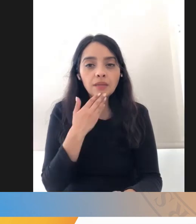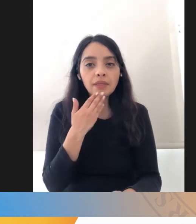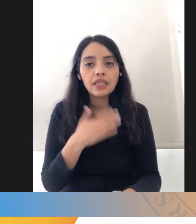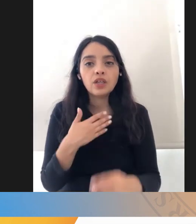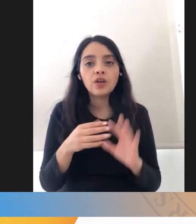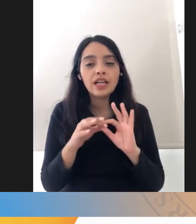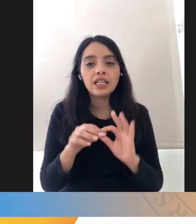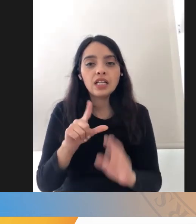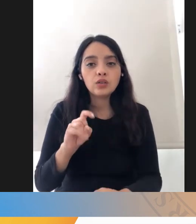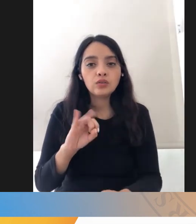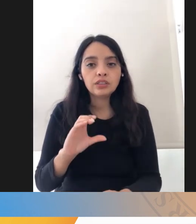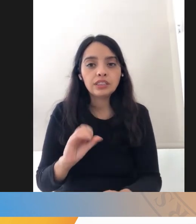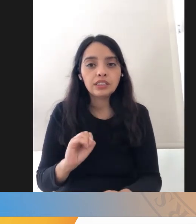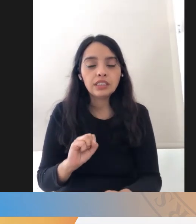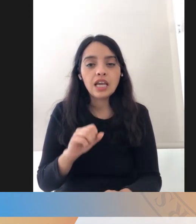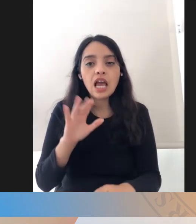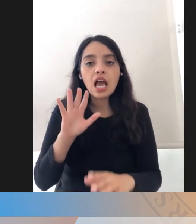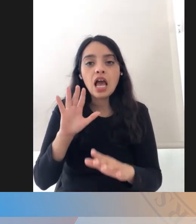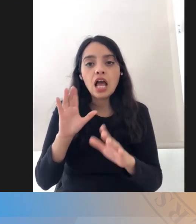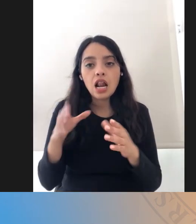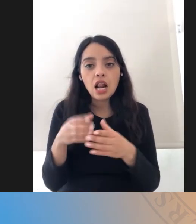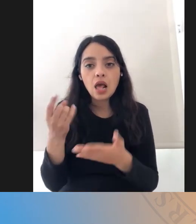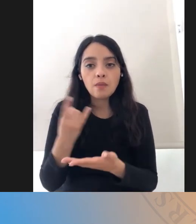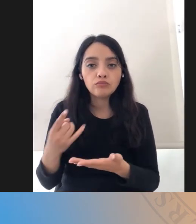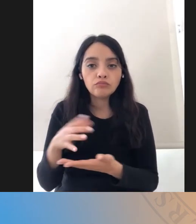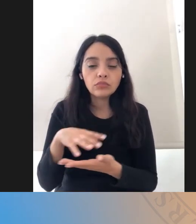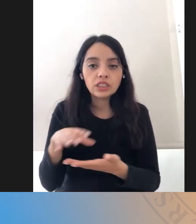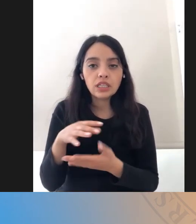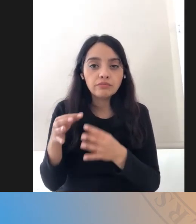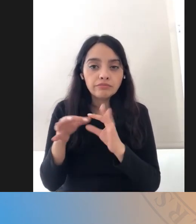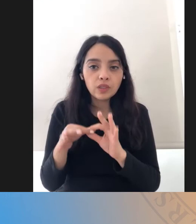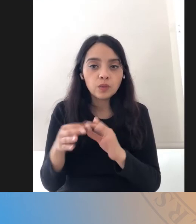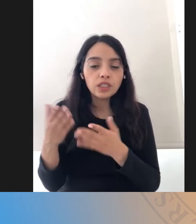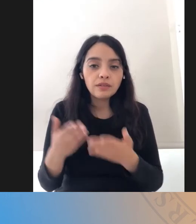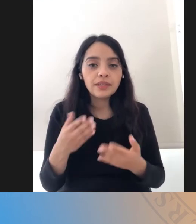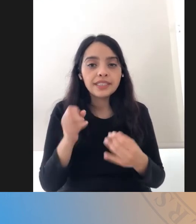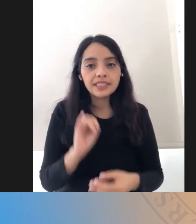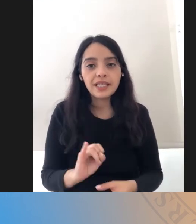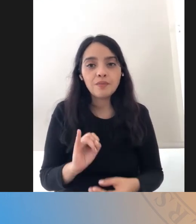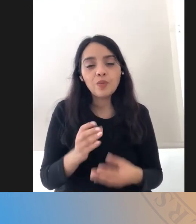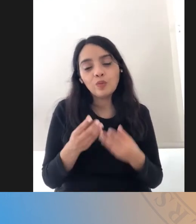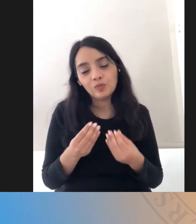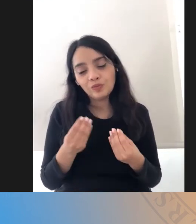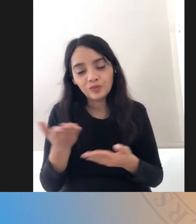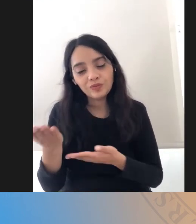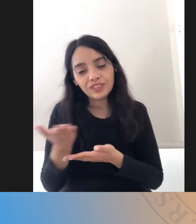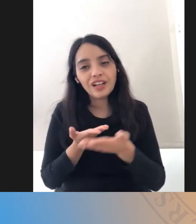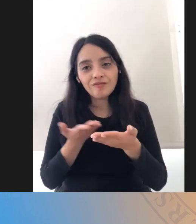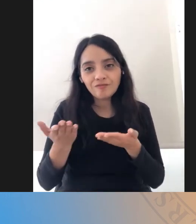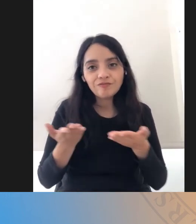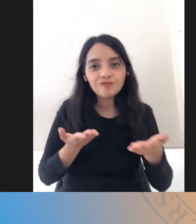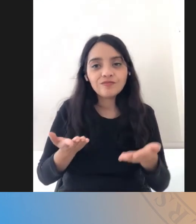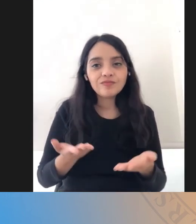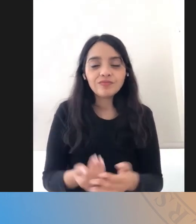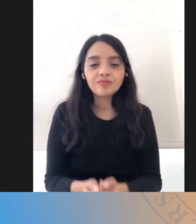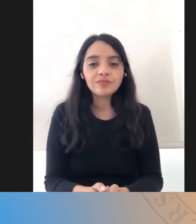Lucía y a la UNCE por esta invitación. Siempre es un placer interactuar con ustedes. Y voy